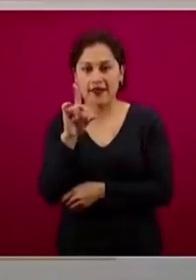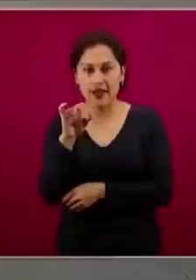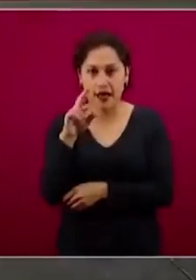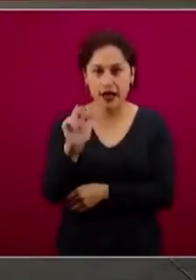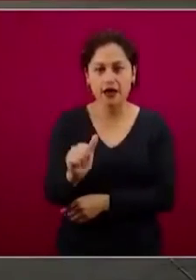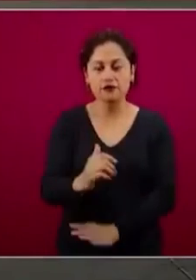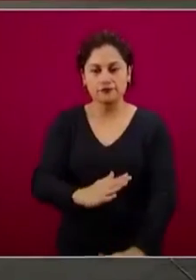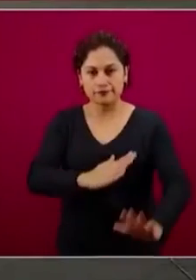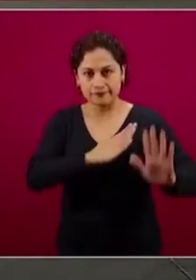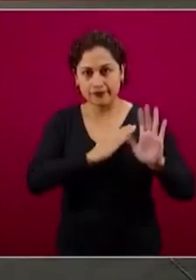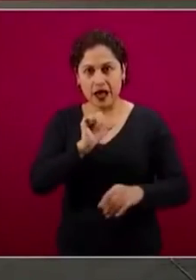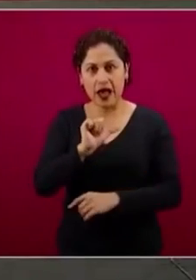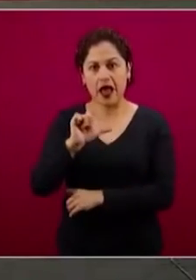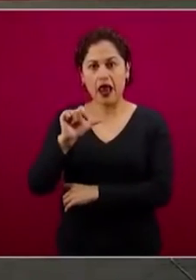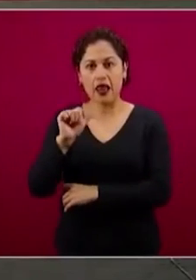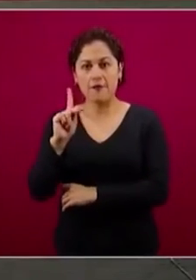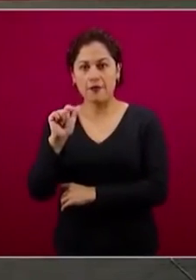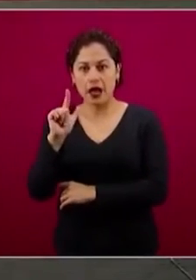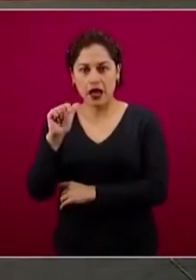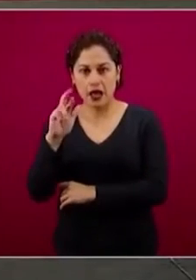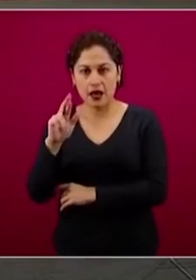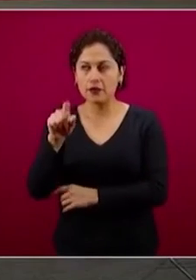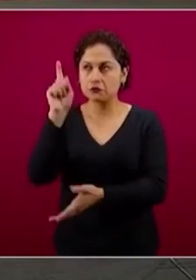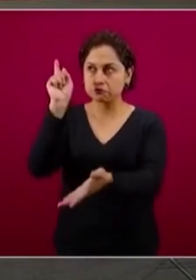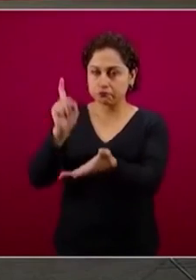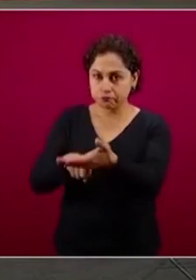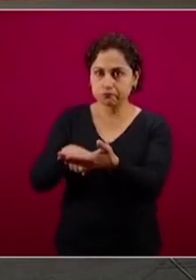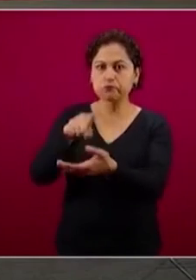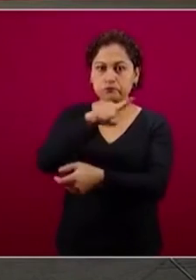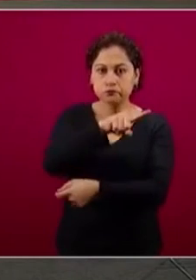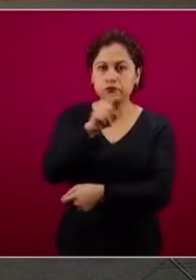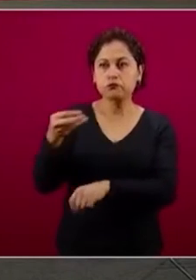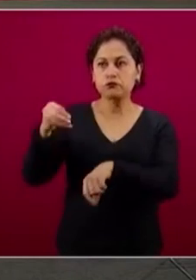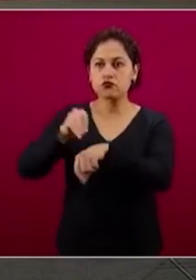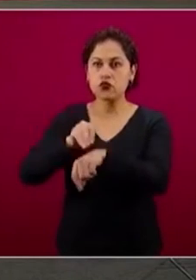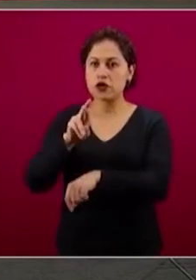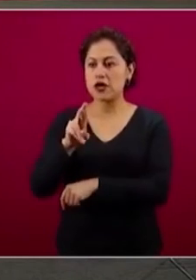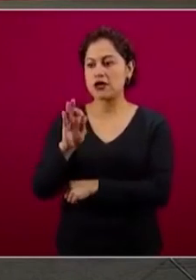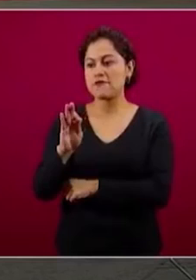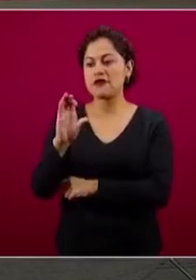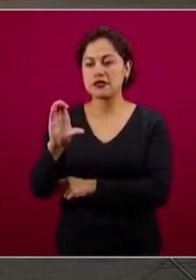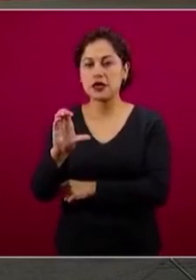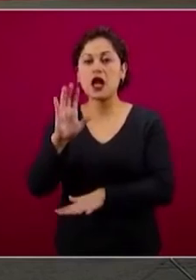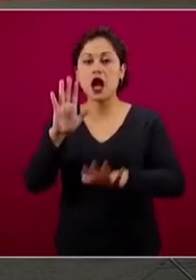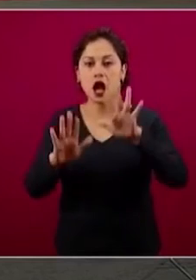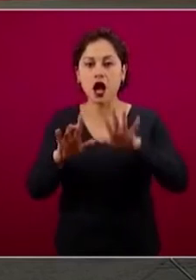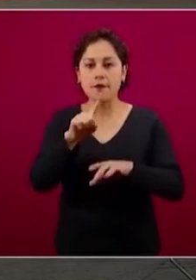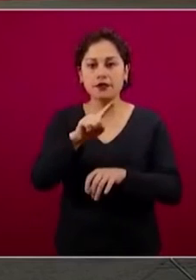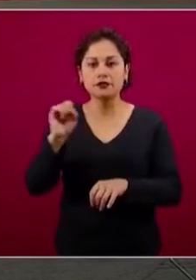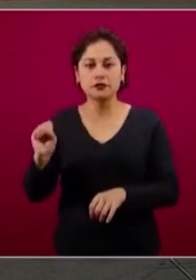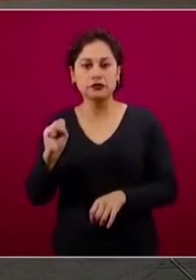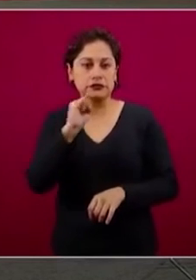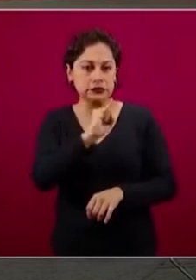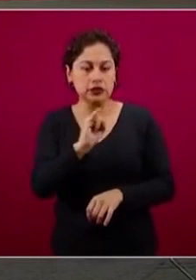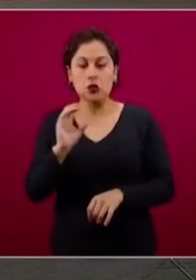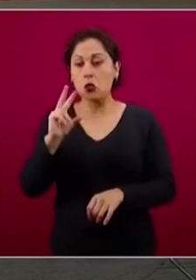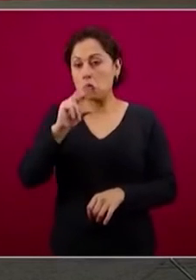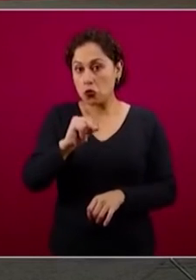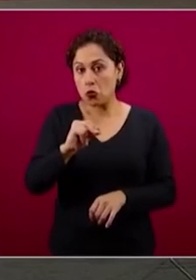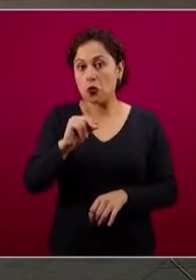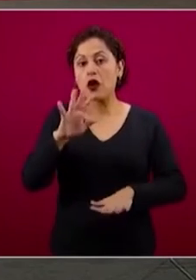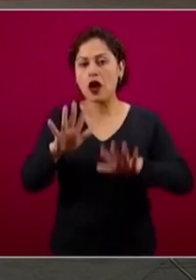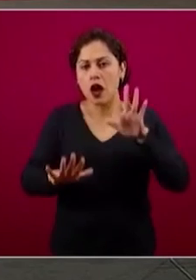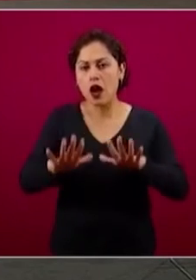llena el rfc a partir de eso se dice si es validado o no hay casos en donde no se cumplió alguno de éstos